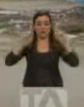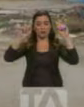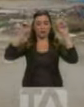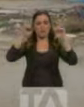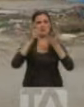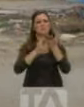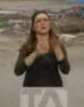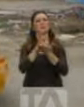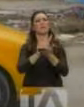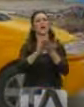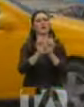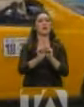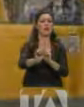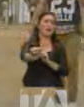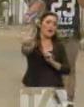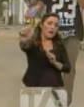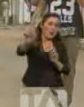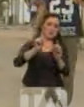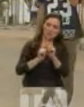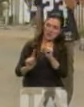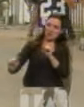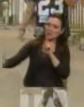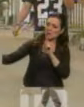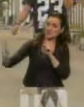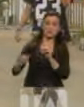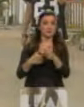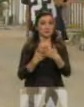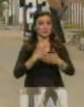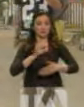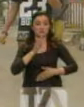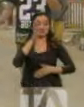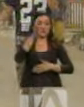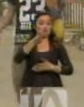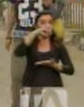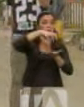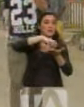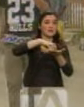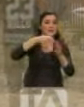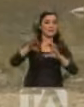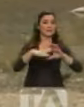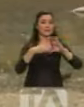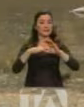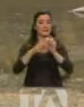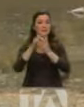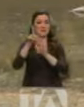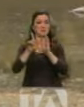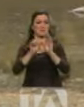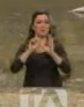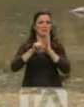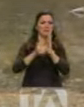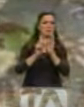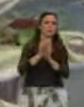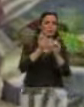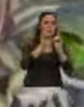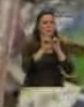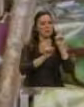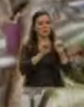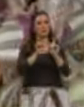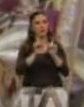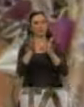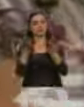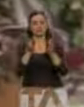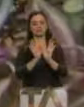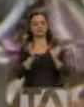¿qué ocurre en los sectores periféricos de las ciudades? Nos fuimos a la provincia de Santa Elena y fue cuestión de segundos para encontrar lo que se